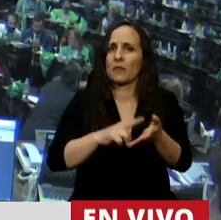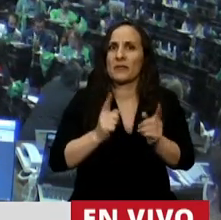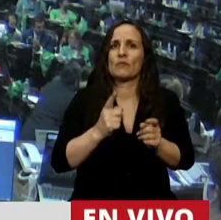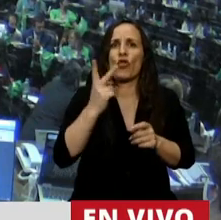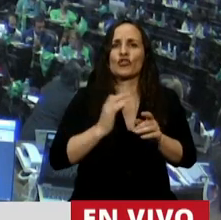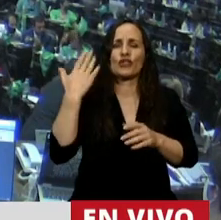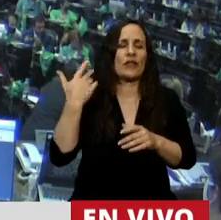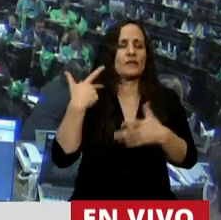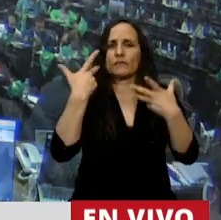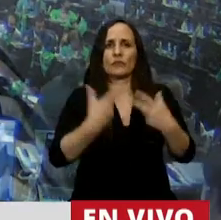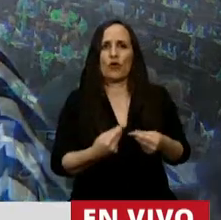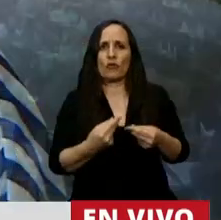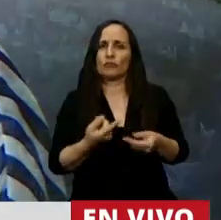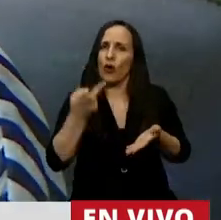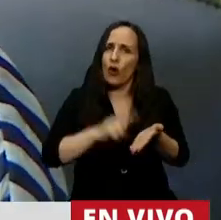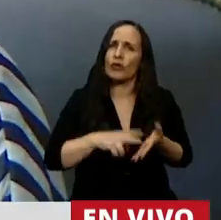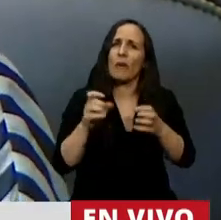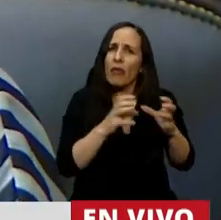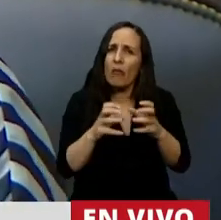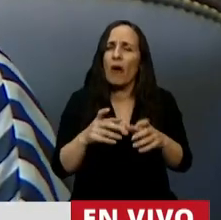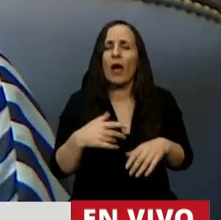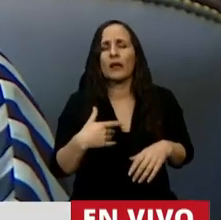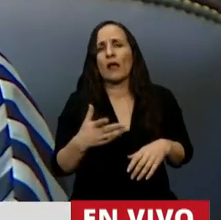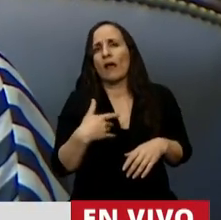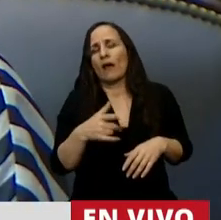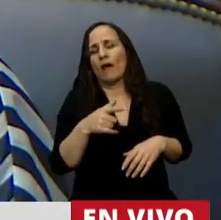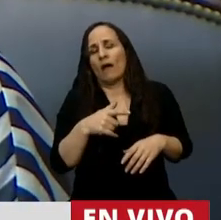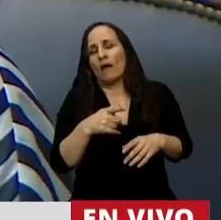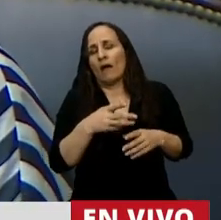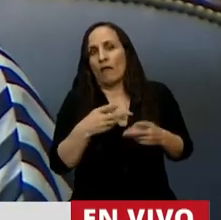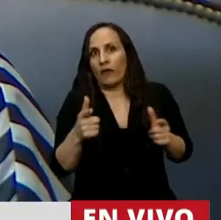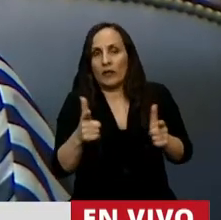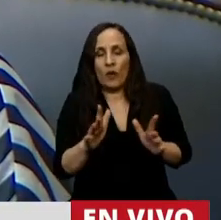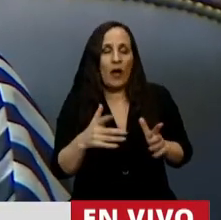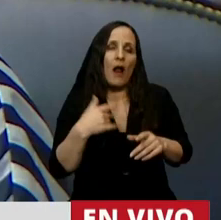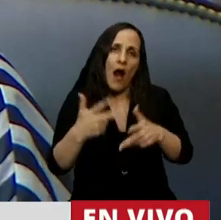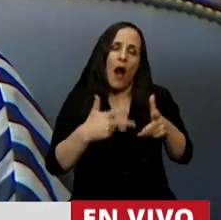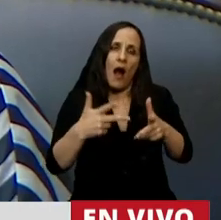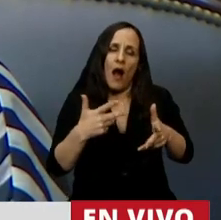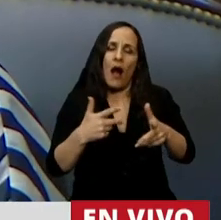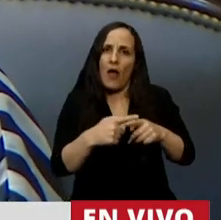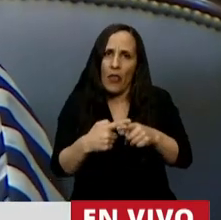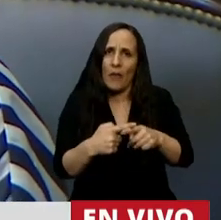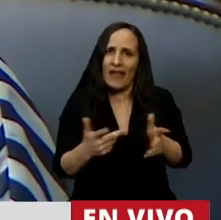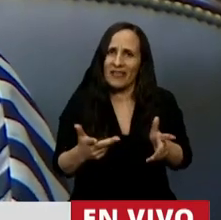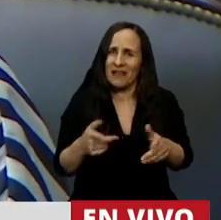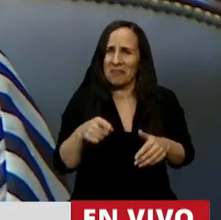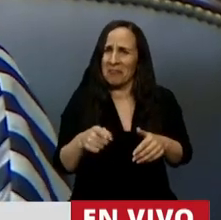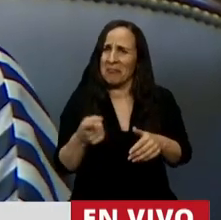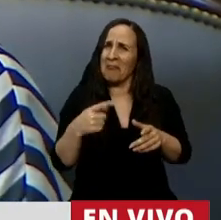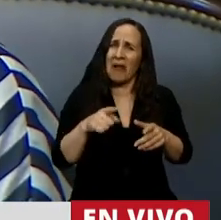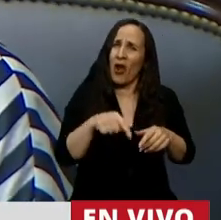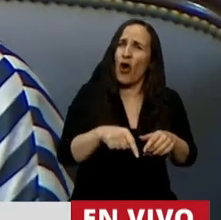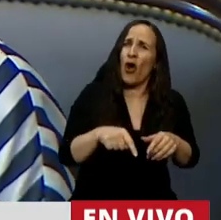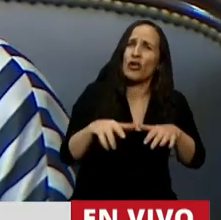rechazó, en otro debate que parece no tener fin y que la verdad es que nada tiene que ver con los problemas que está atravesando la Argentina